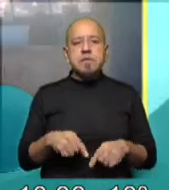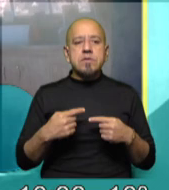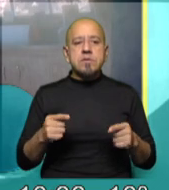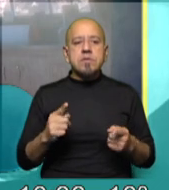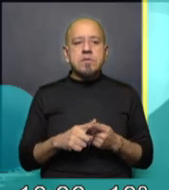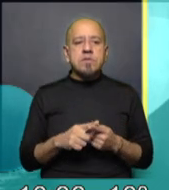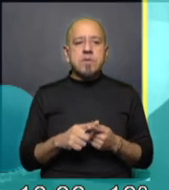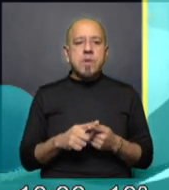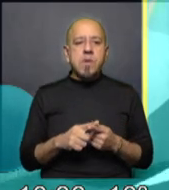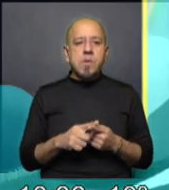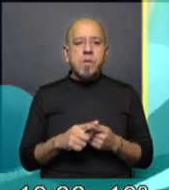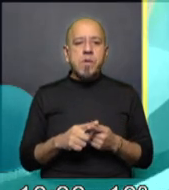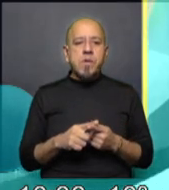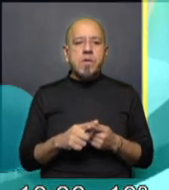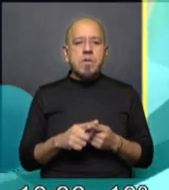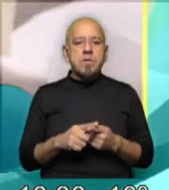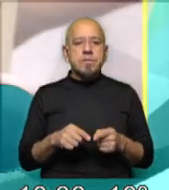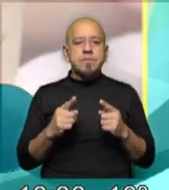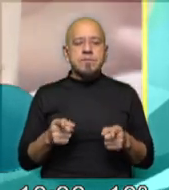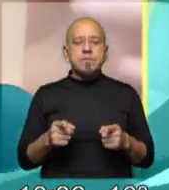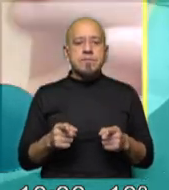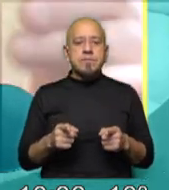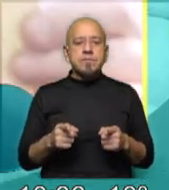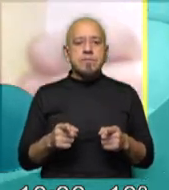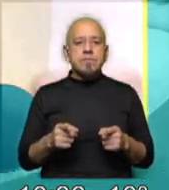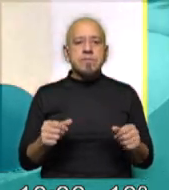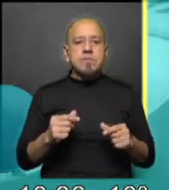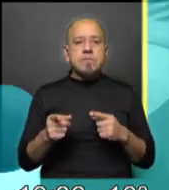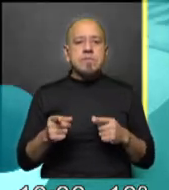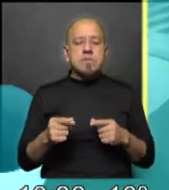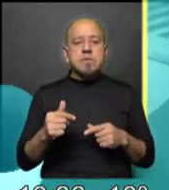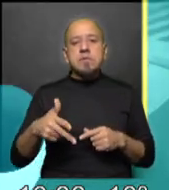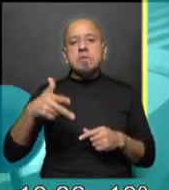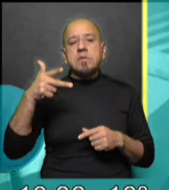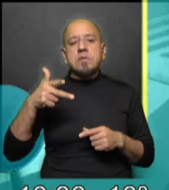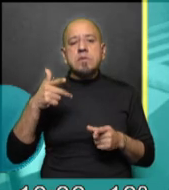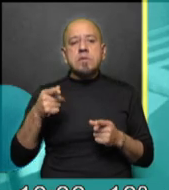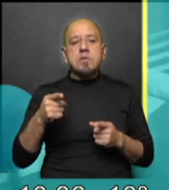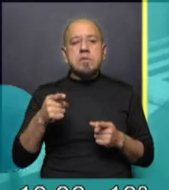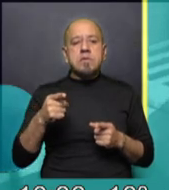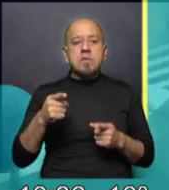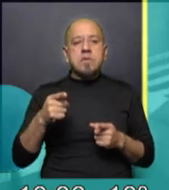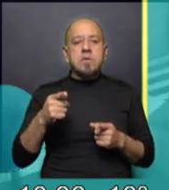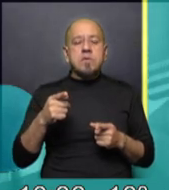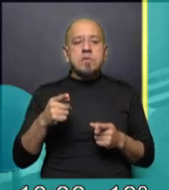quien. Acá esta mujer se pone atrás de la cámara y también adelante, dirige y actúa.